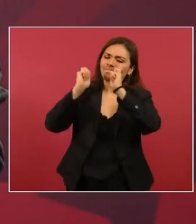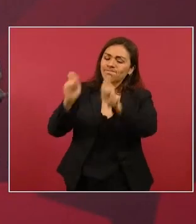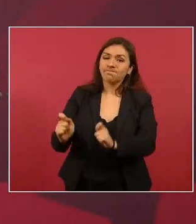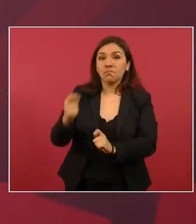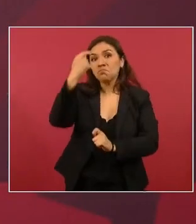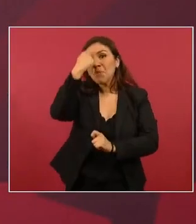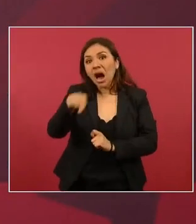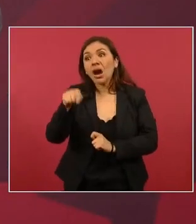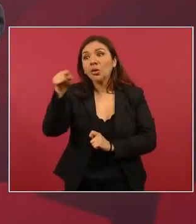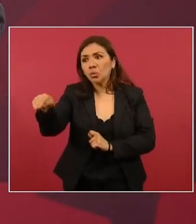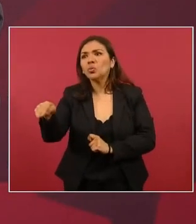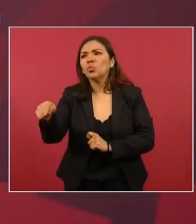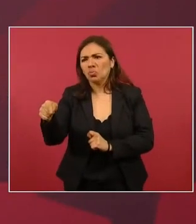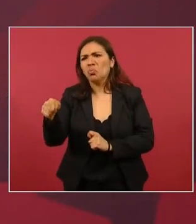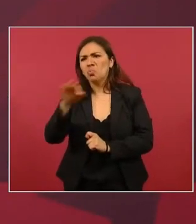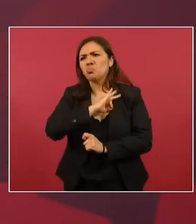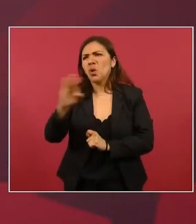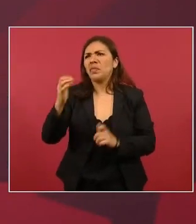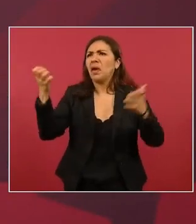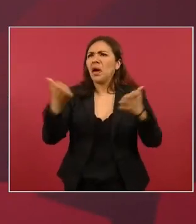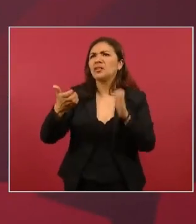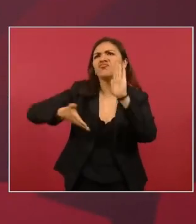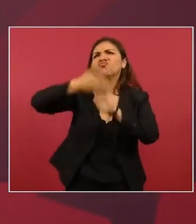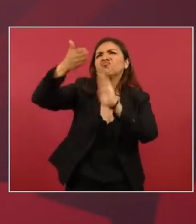hasta para hacer cárceles